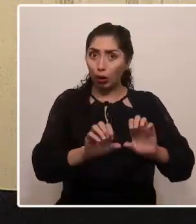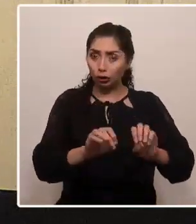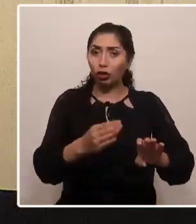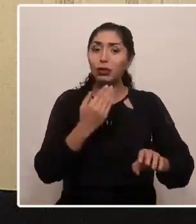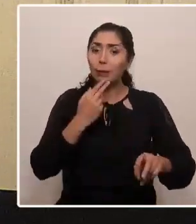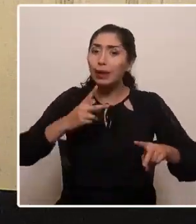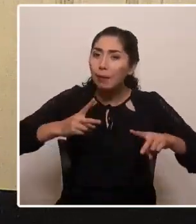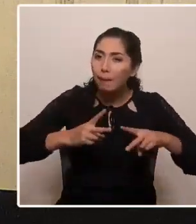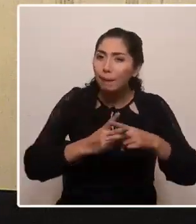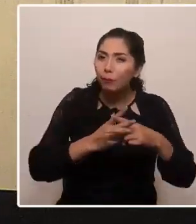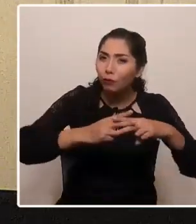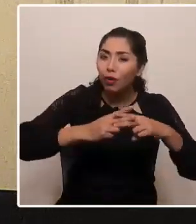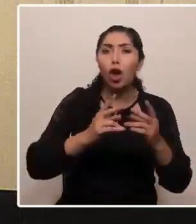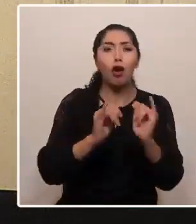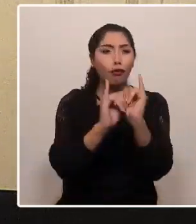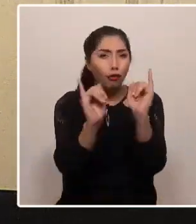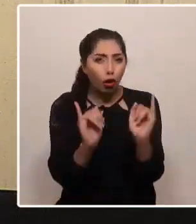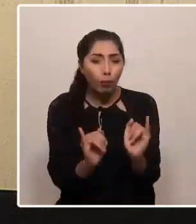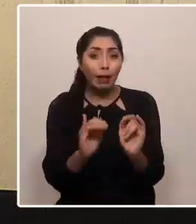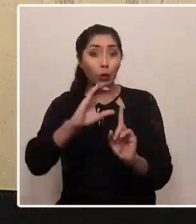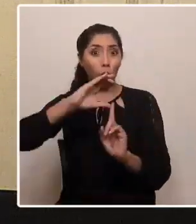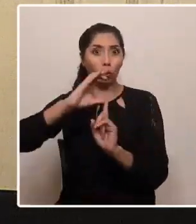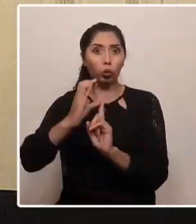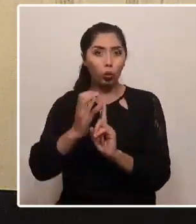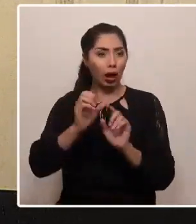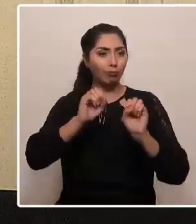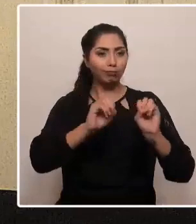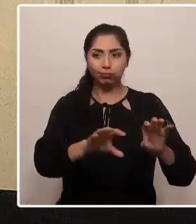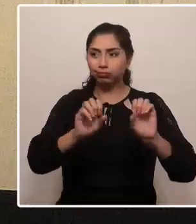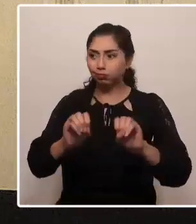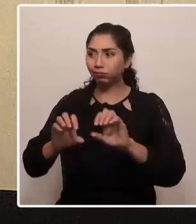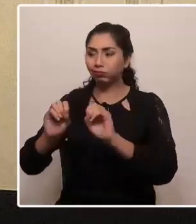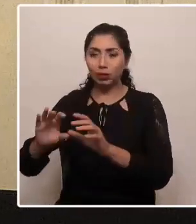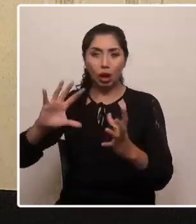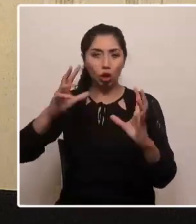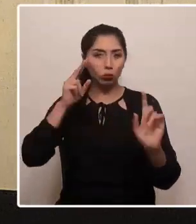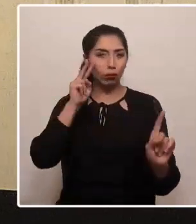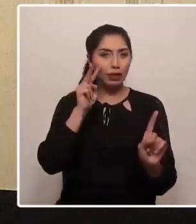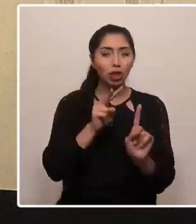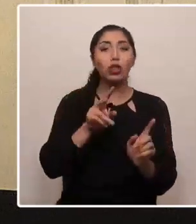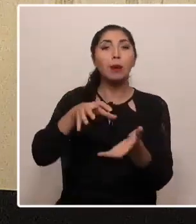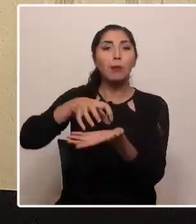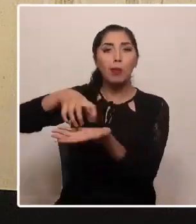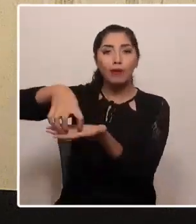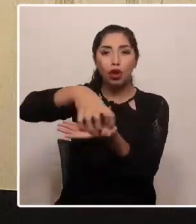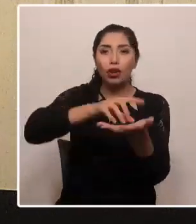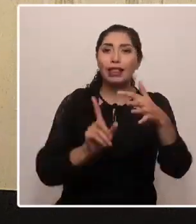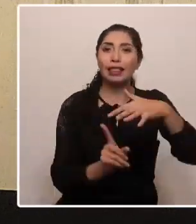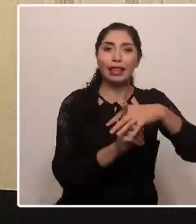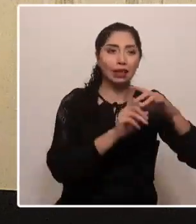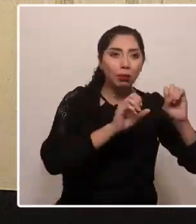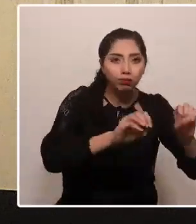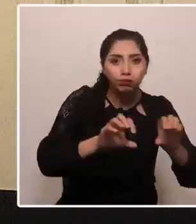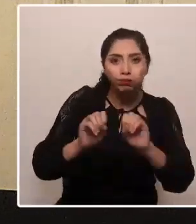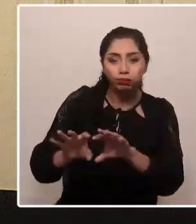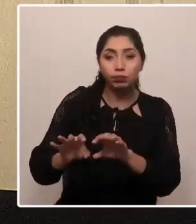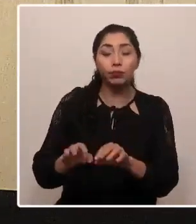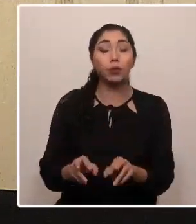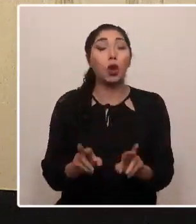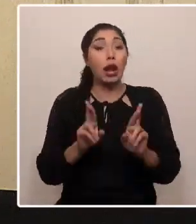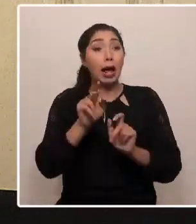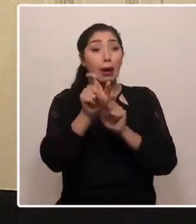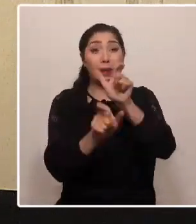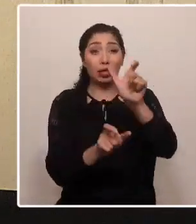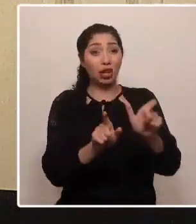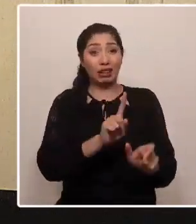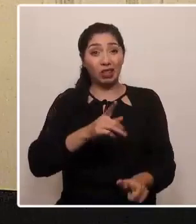mecanismo de transmisión cultural y cosmovisión de los pueblos indígenas. Espero que aquellos que se negaron a reconocer este hecho